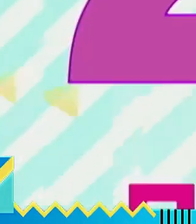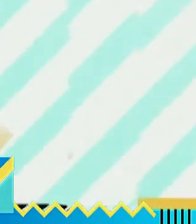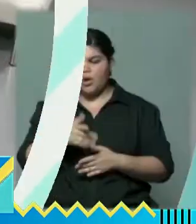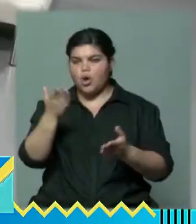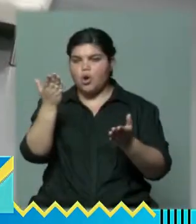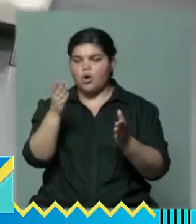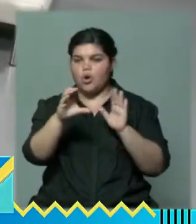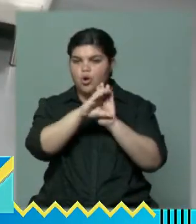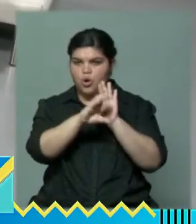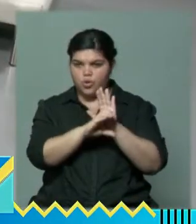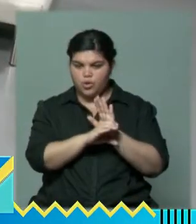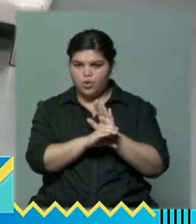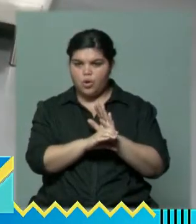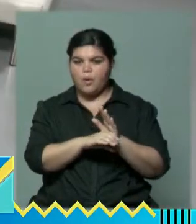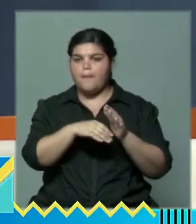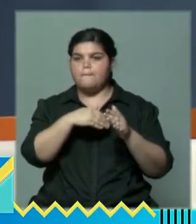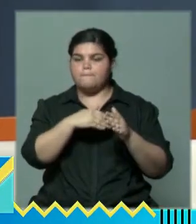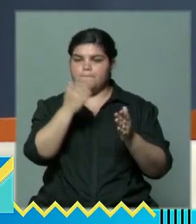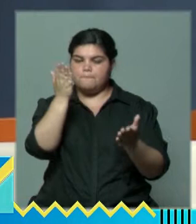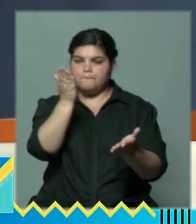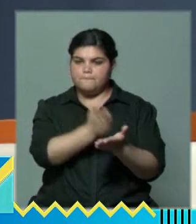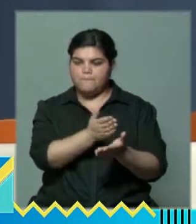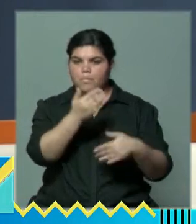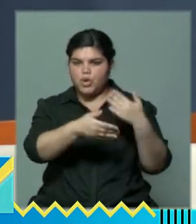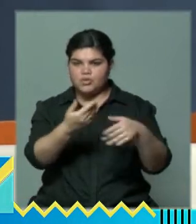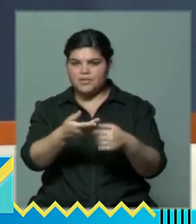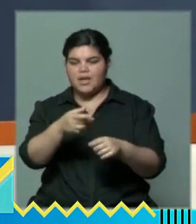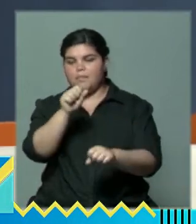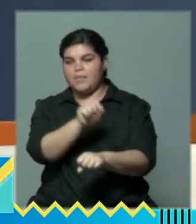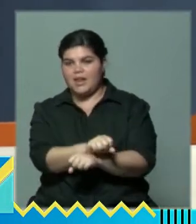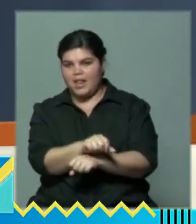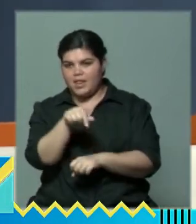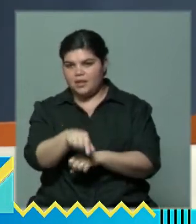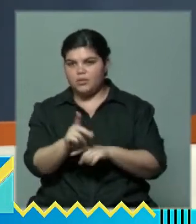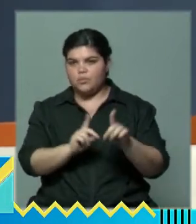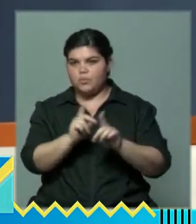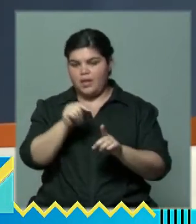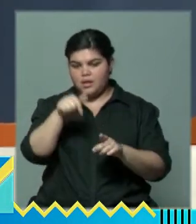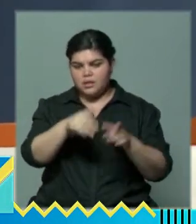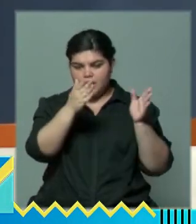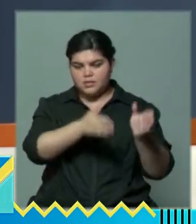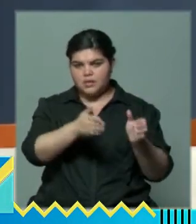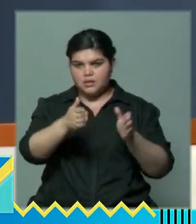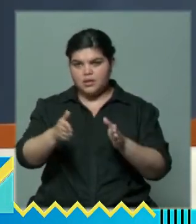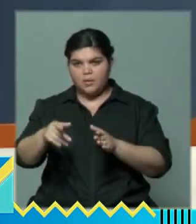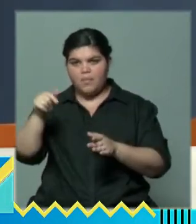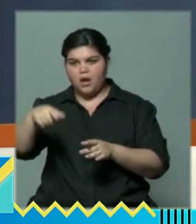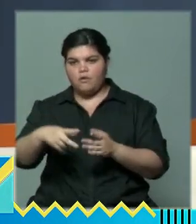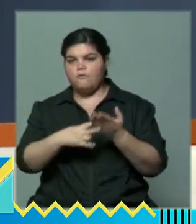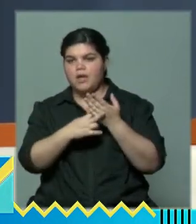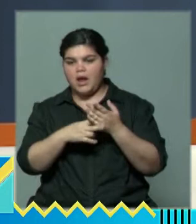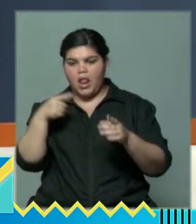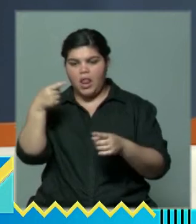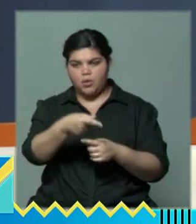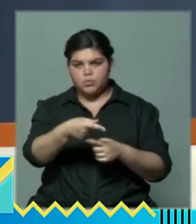procesal penal con un sistema acusatorio, que es un sistema que es el sistema que se está aplicando actualmente, donde hay un fiscal que acusa, un juez